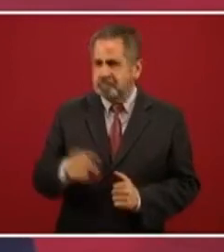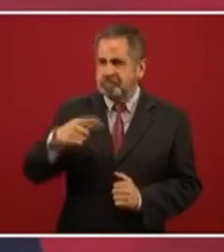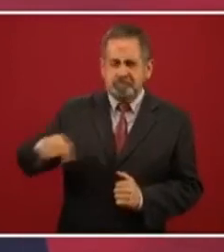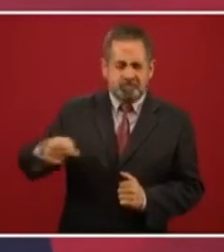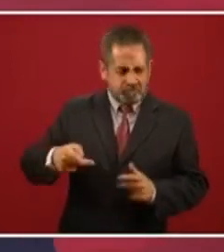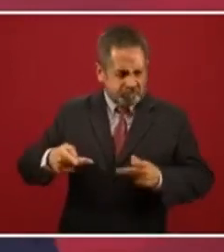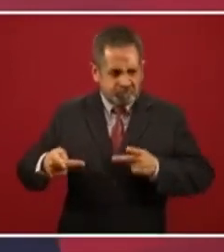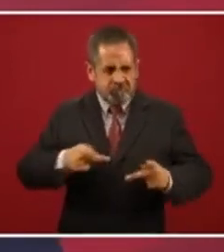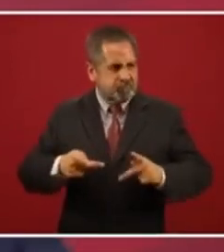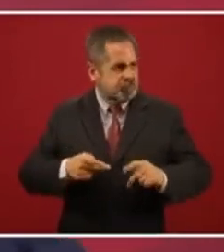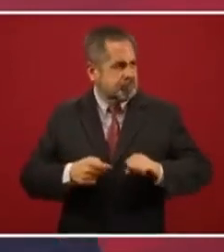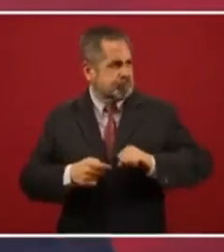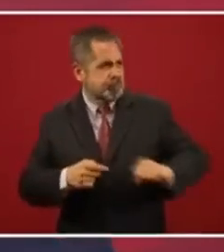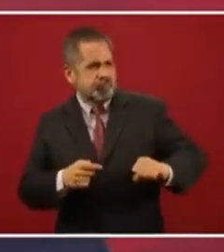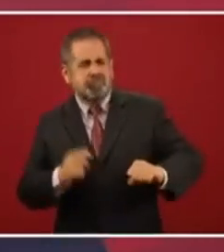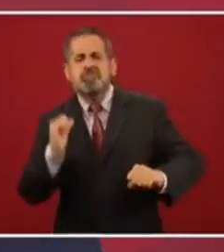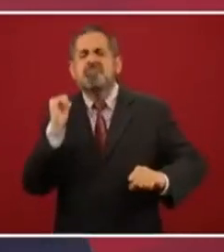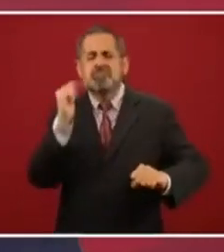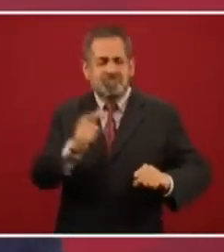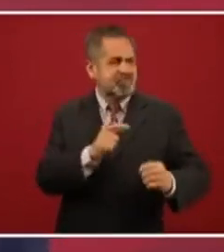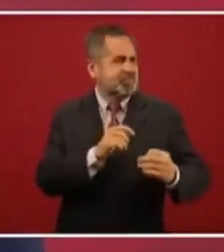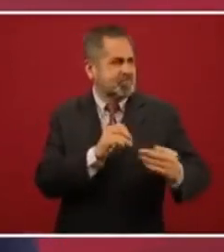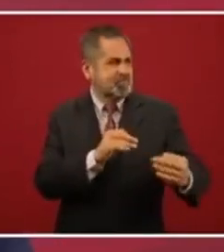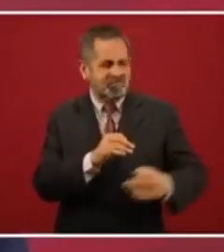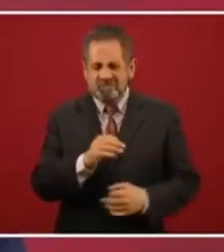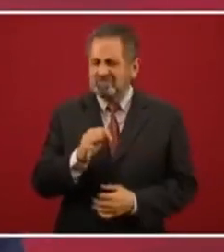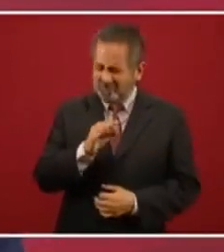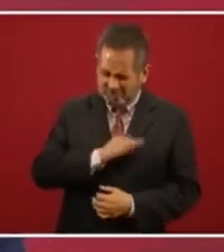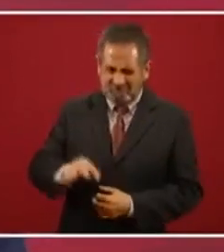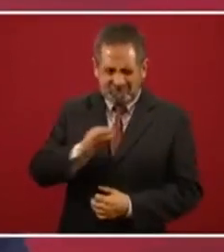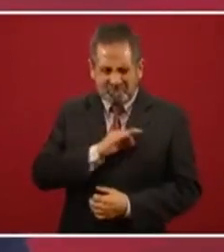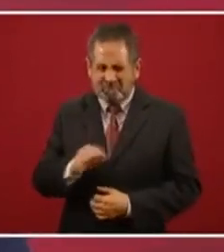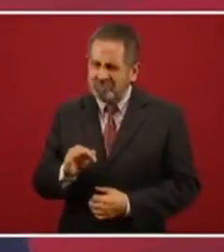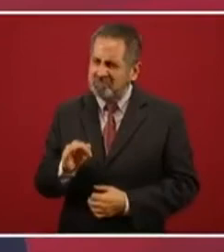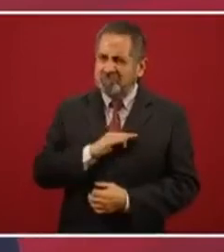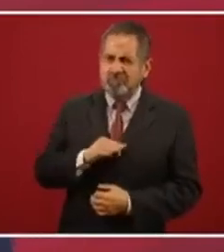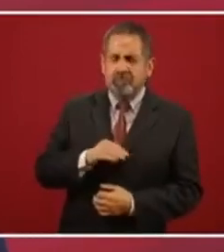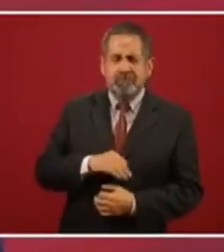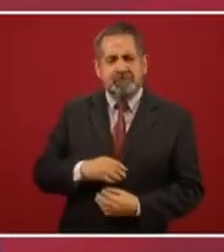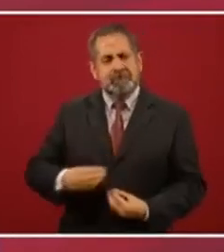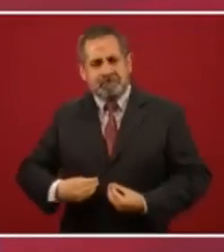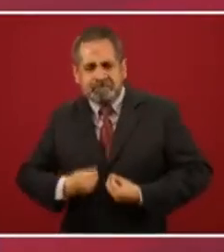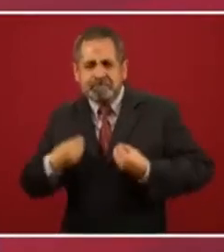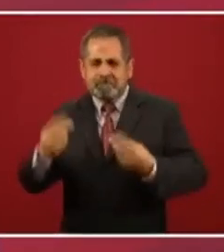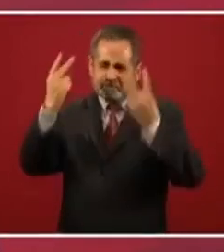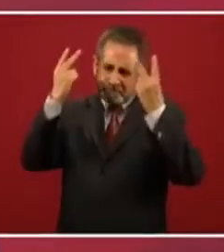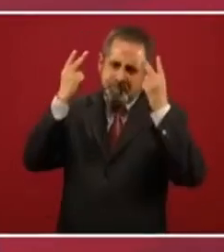preparado para enfrentar cualquier adversidad. ¡Que viva México!